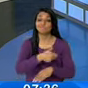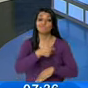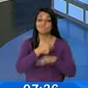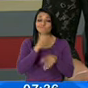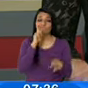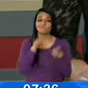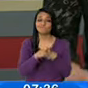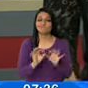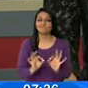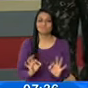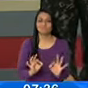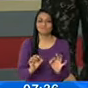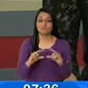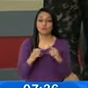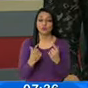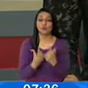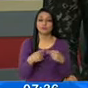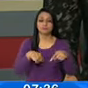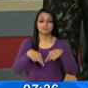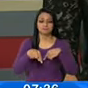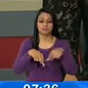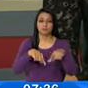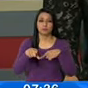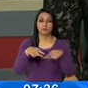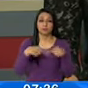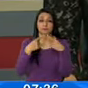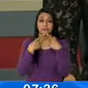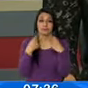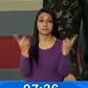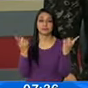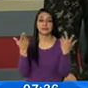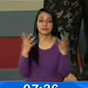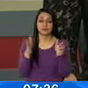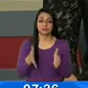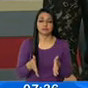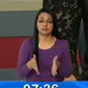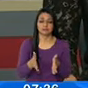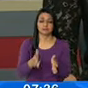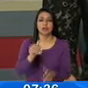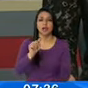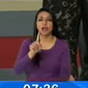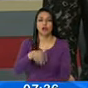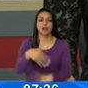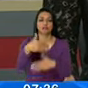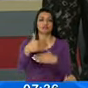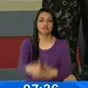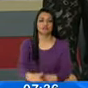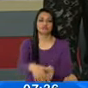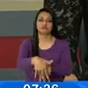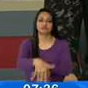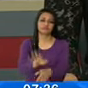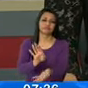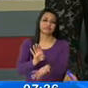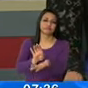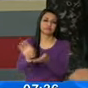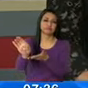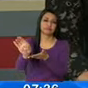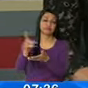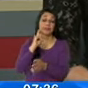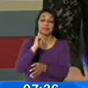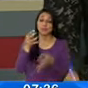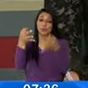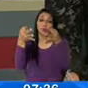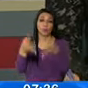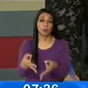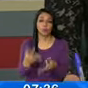ponen de acuerdo. El gremio de transportistas anunció que se tomará la vía de Aloha Santo Domingo como medida de rechazo ante el supuesto incumplimiento